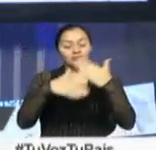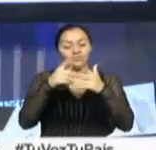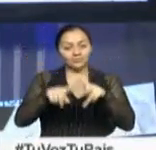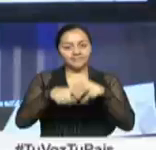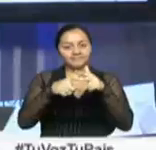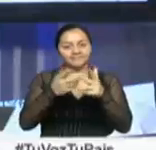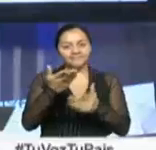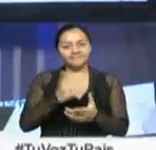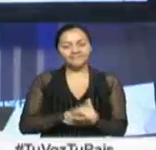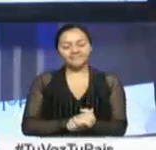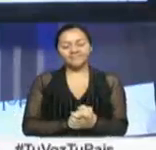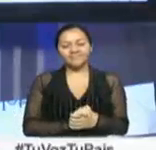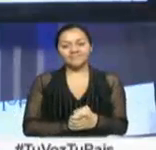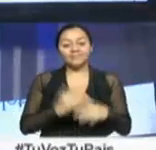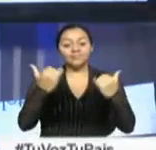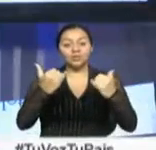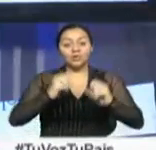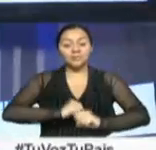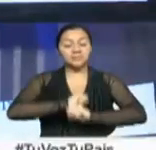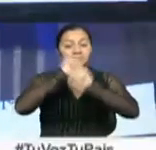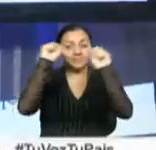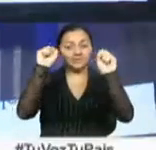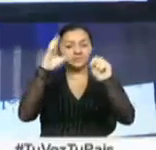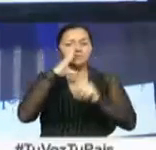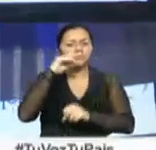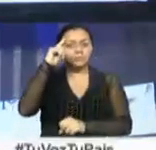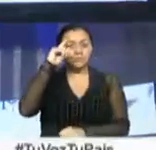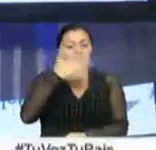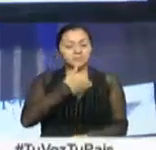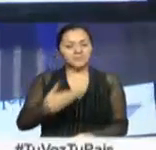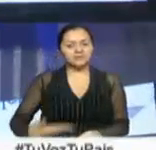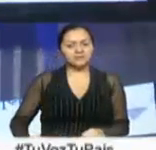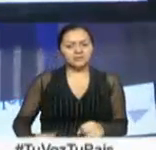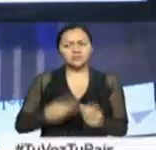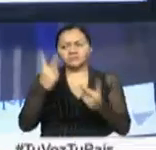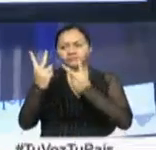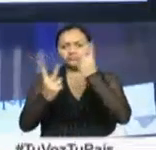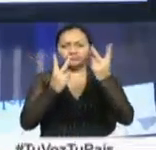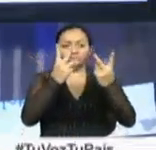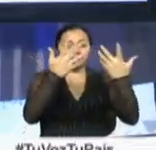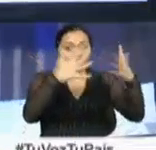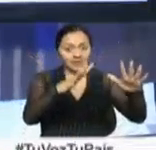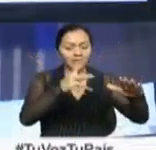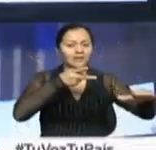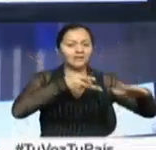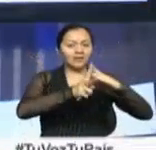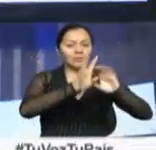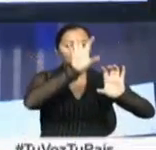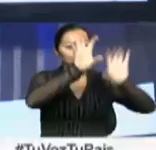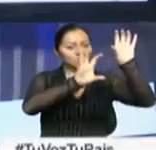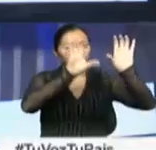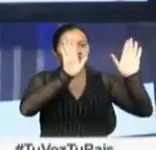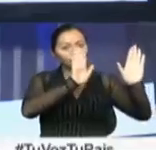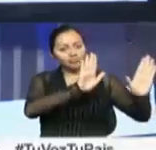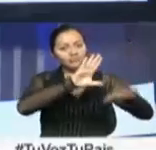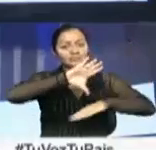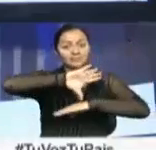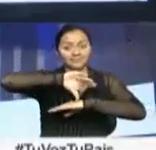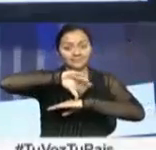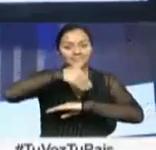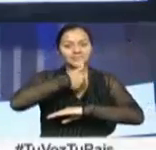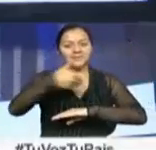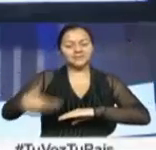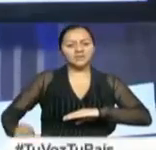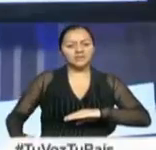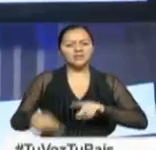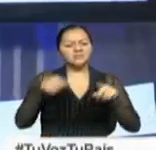Empezamos. Esta mañana el presidente de la República, Rafael Correa, recorrió e inauguró el Museo de Carondelet. Este espacio alberga los